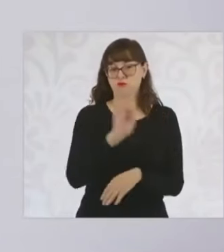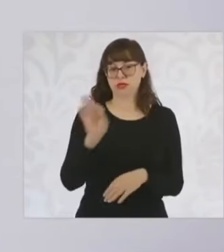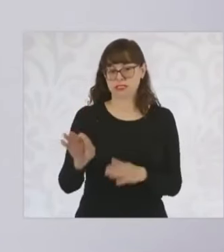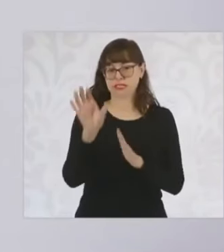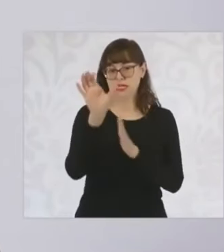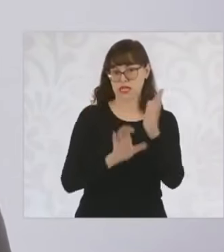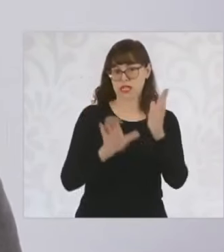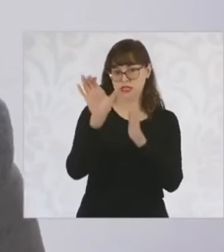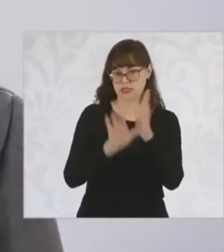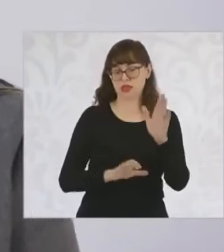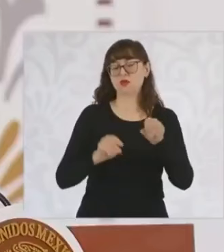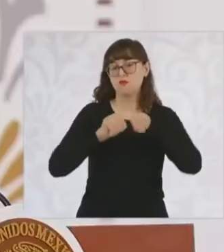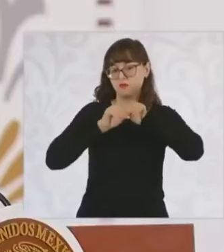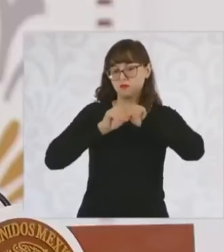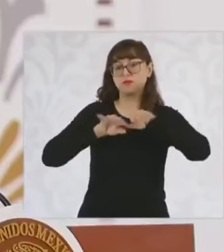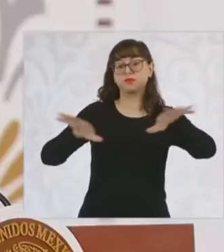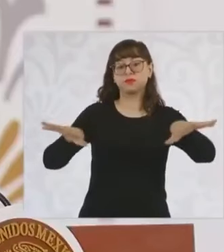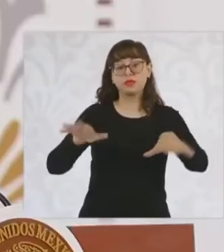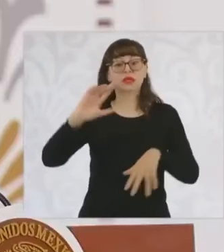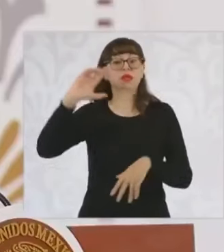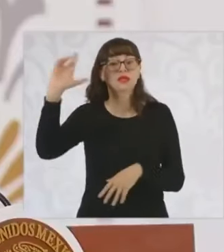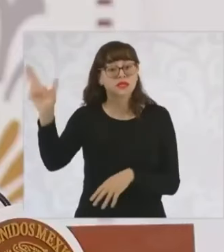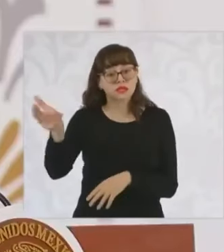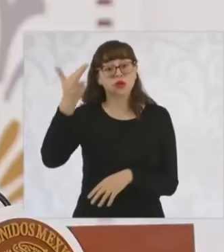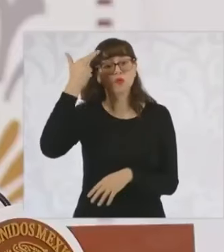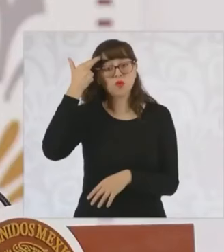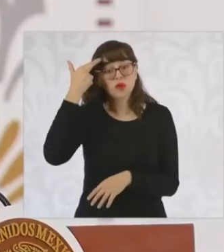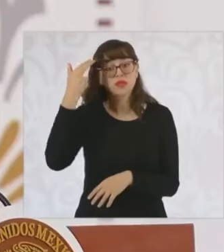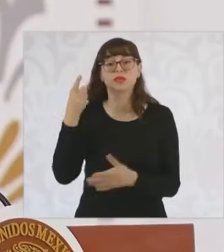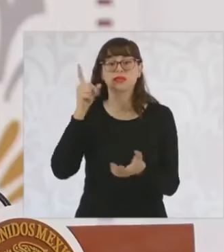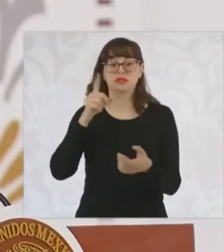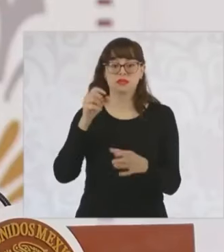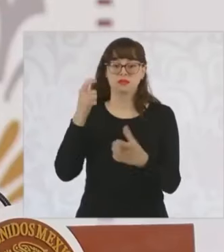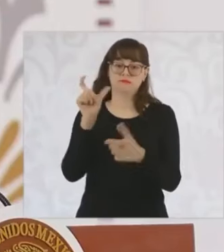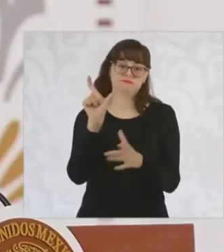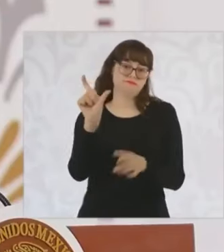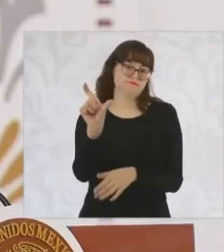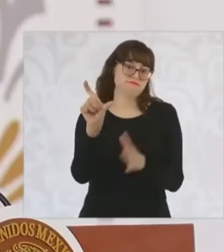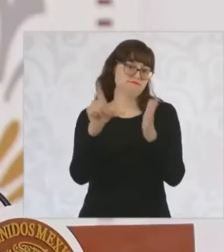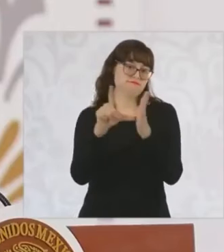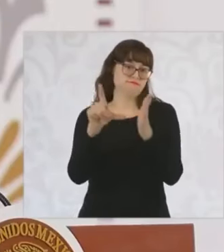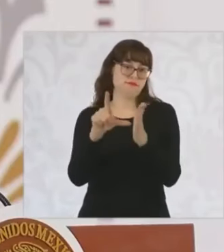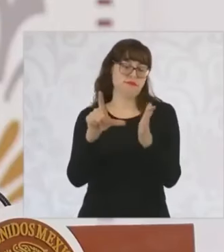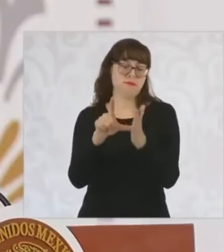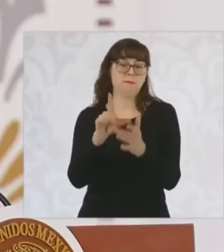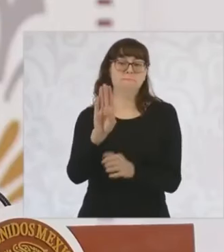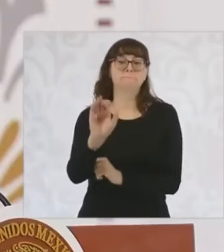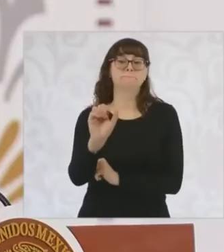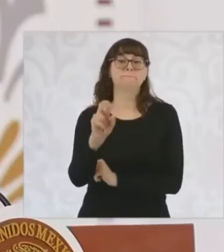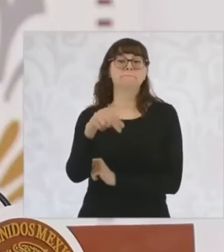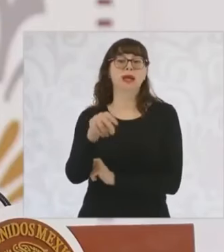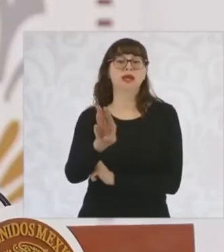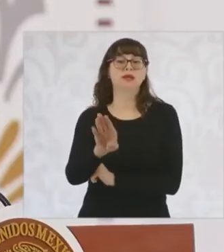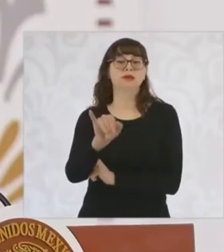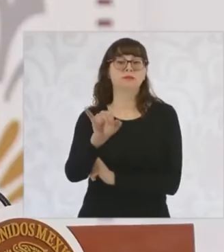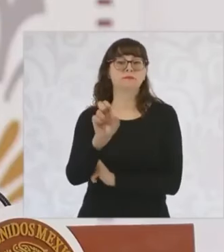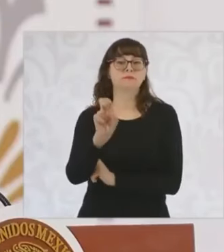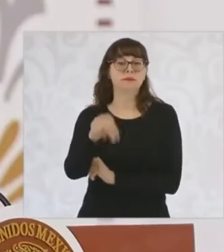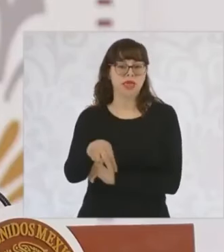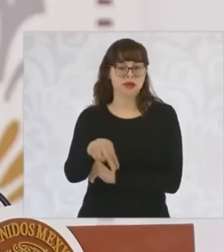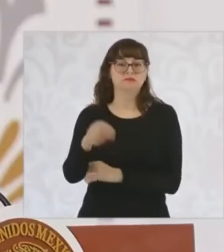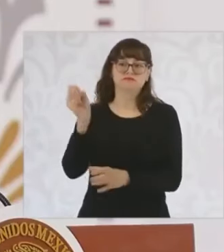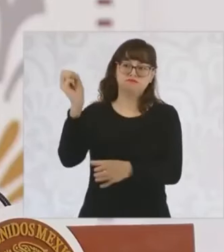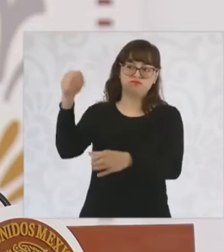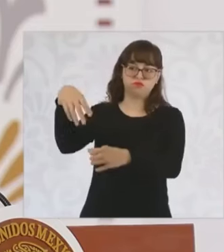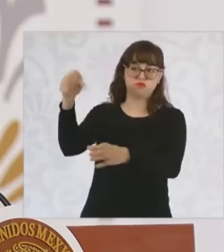dispersión de los programas se hace a través del Banco del Bienestar, con su tarjeta que ya tienen los adultos